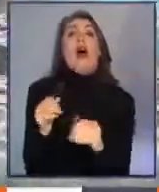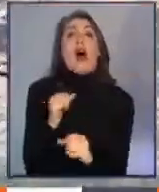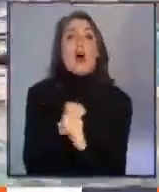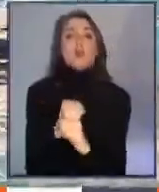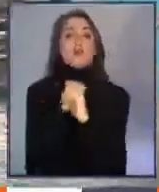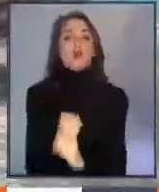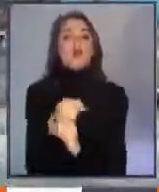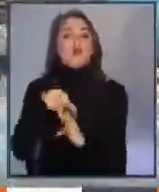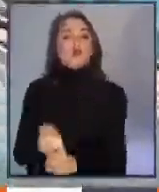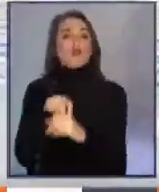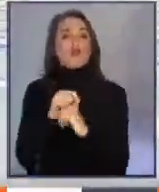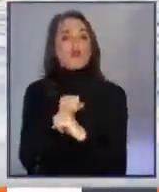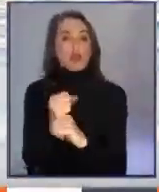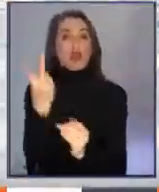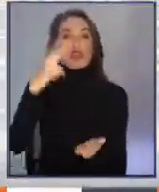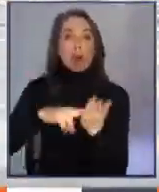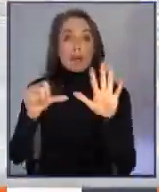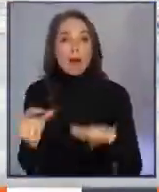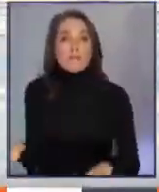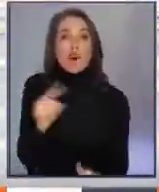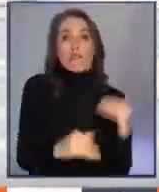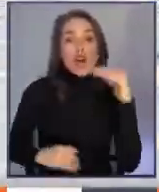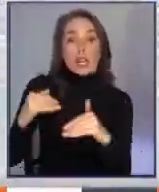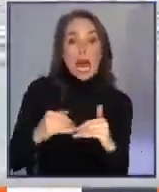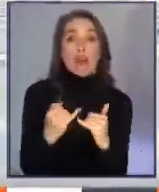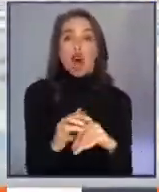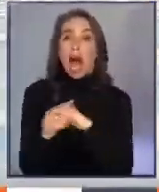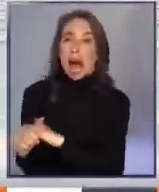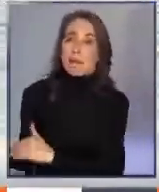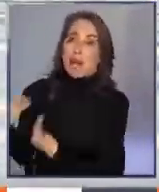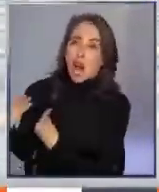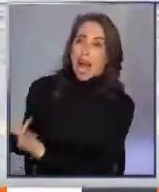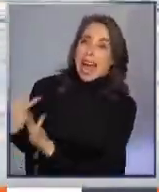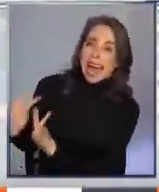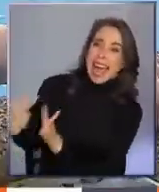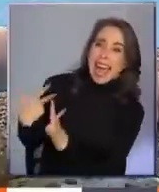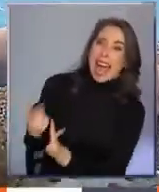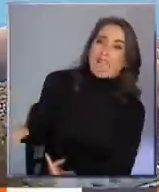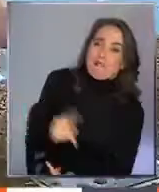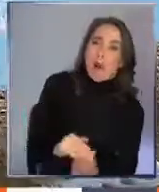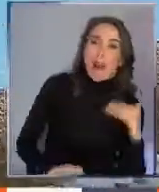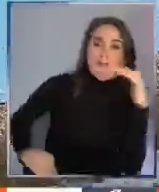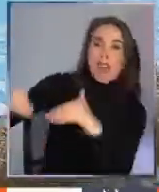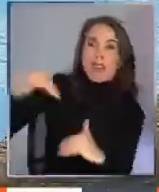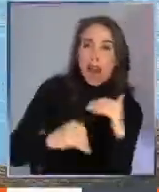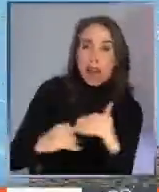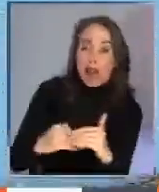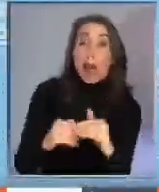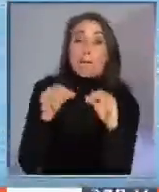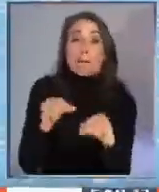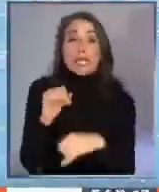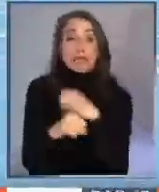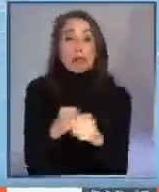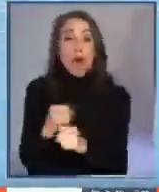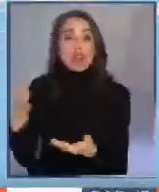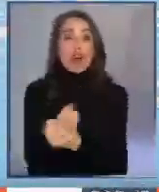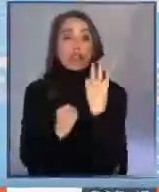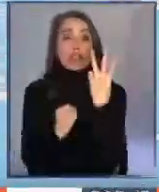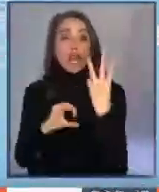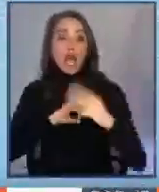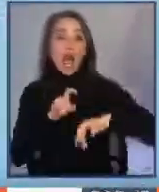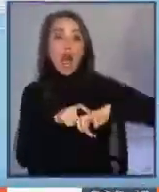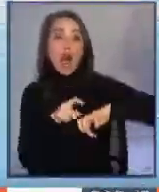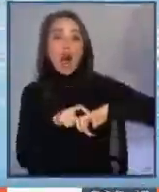y no retomó hasta 2016, después de que sus amigos la incitaran a volver al agua. Ese mismo año obtuvo 3 medallas de oro